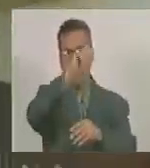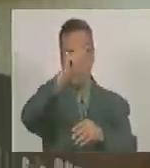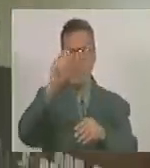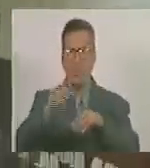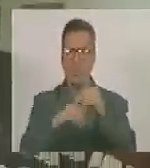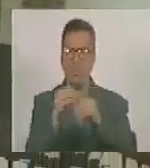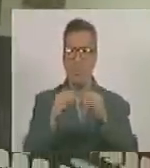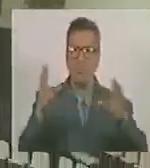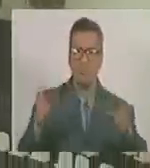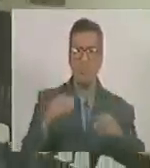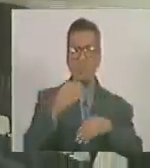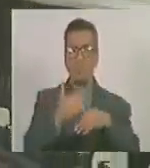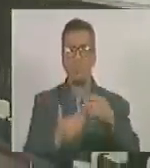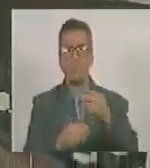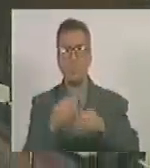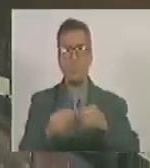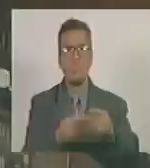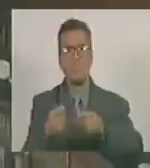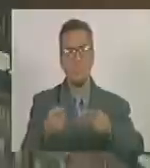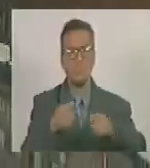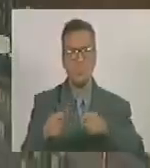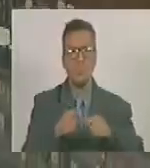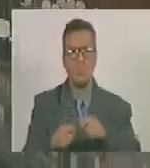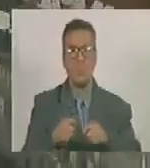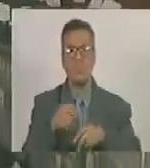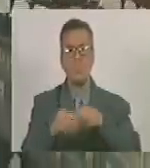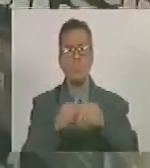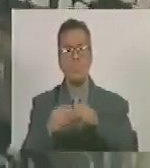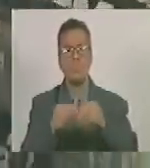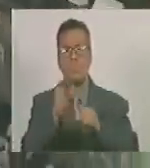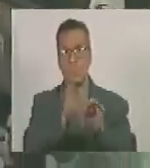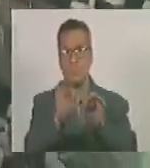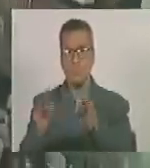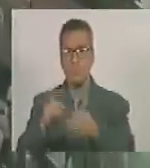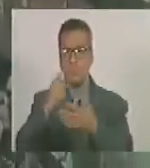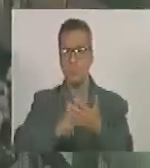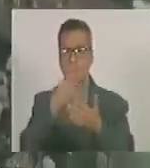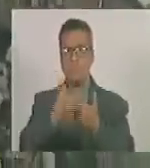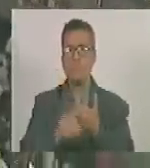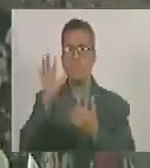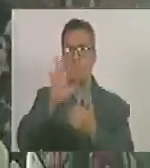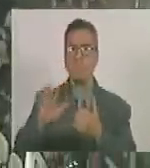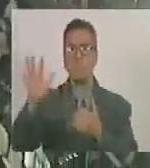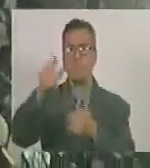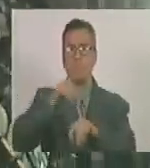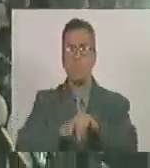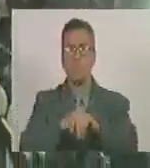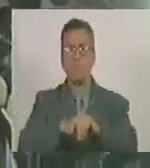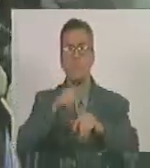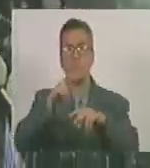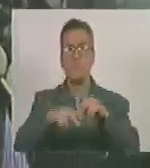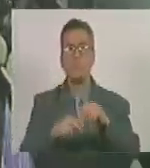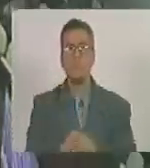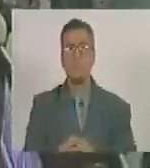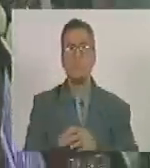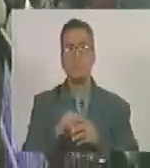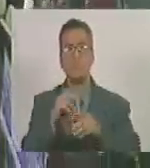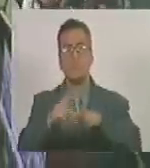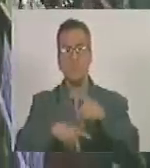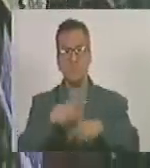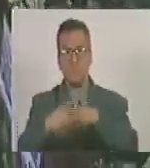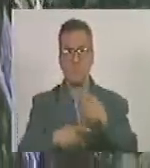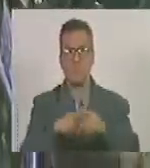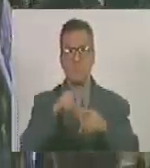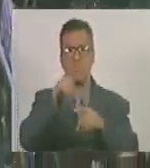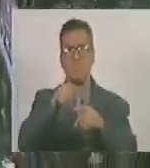soluciones y agenda concreta de acción como formas específicas del Plan de la Patria a escala comunitaria, desarrollando